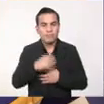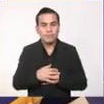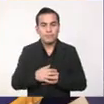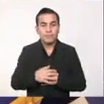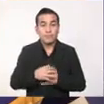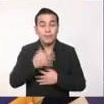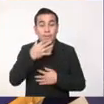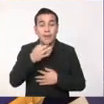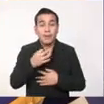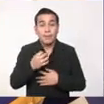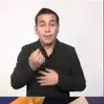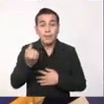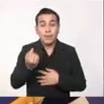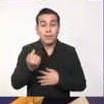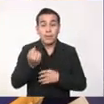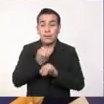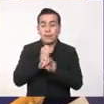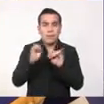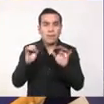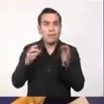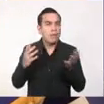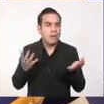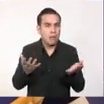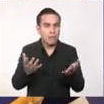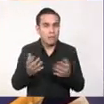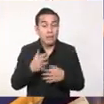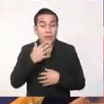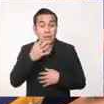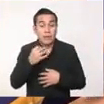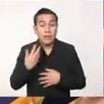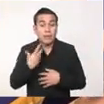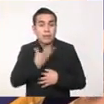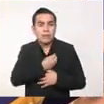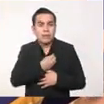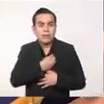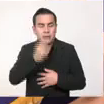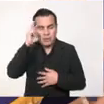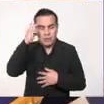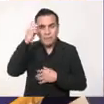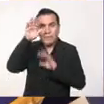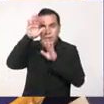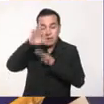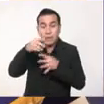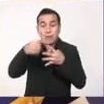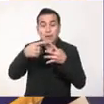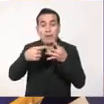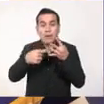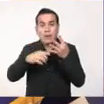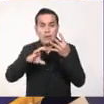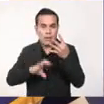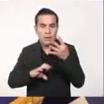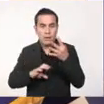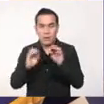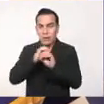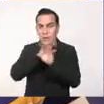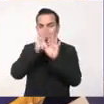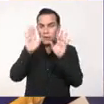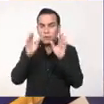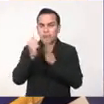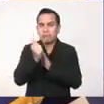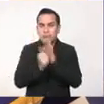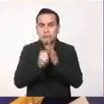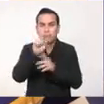hay gente que alegaría soberanía y todas esas cosas. Pero aquí no estamos hablando de no cumplir, aquí estamos hablando de cumplir al pie de la